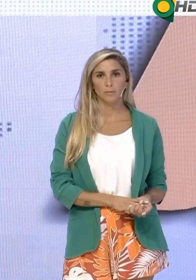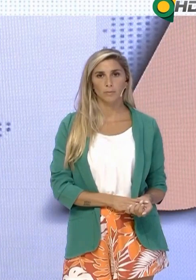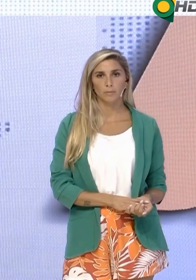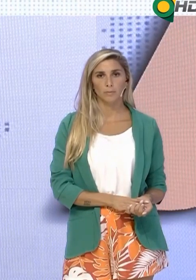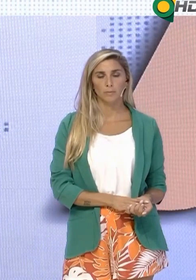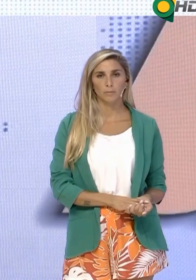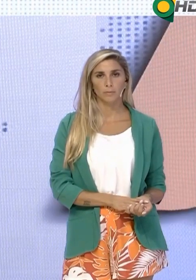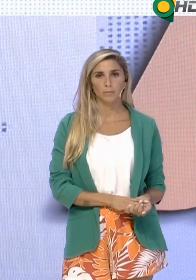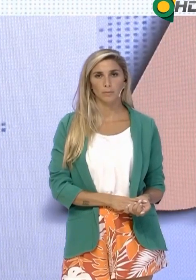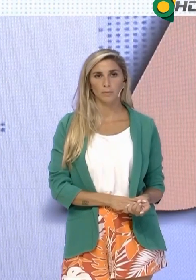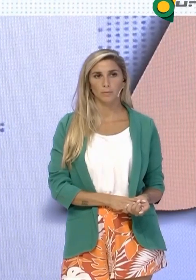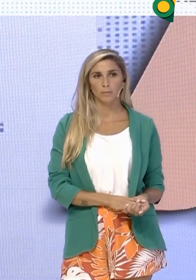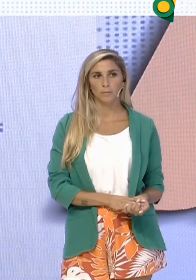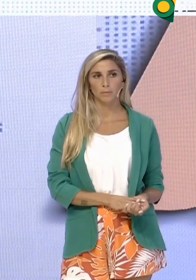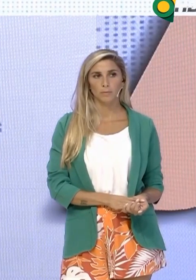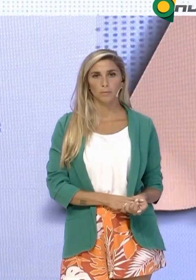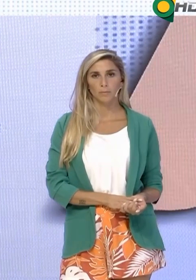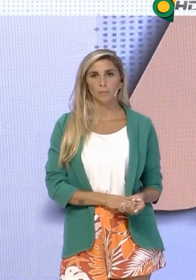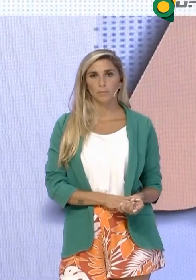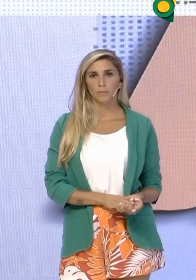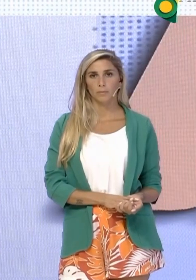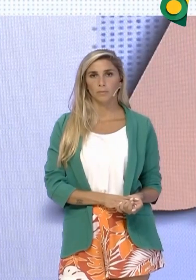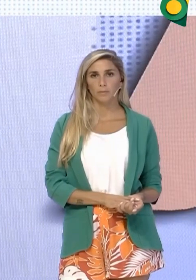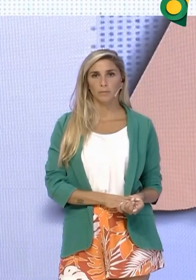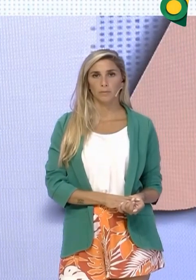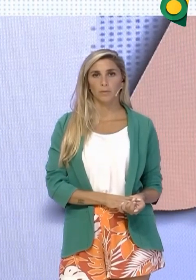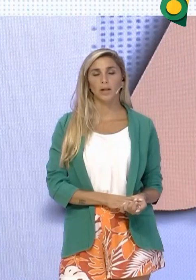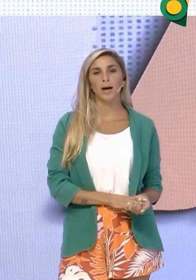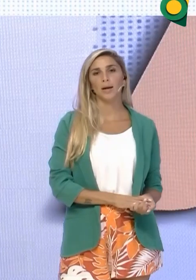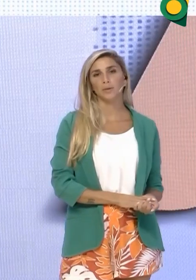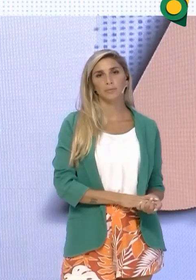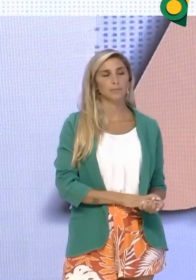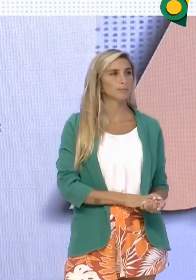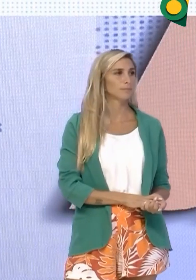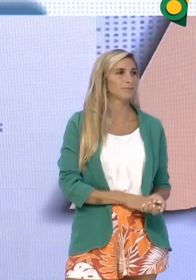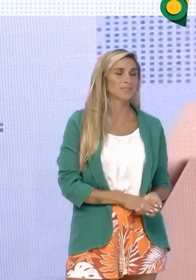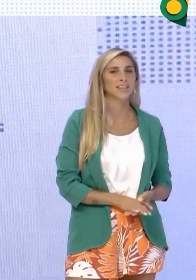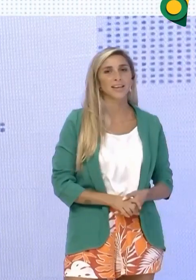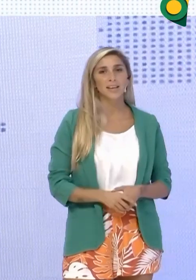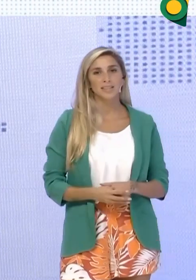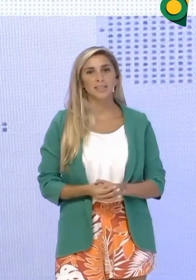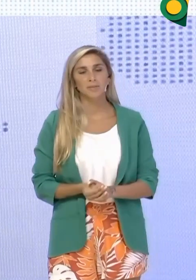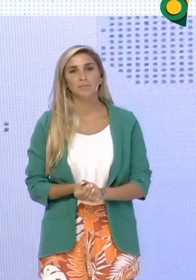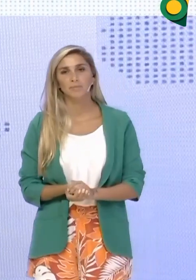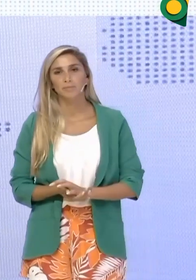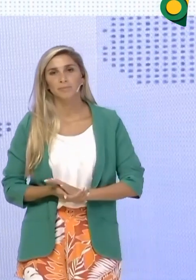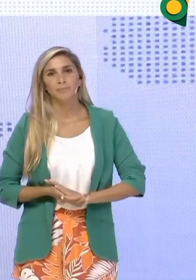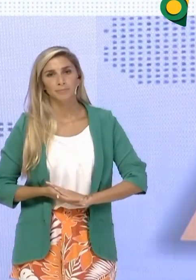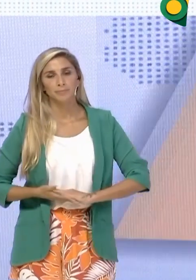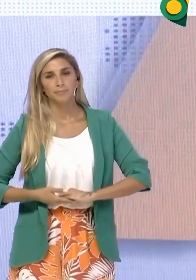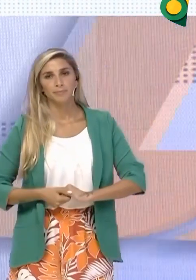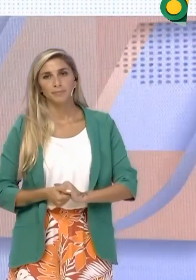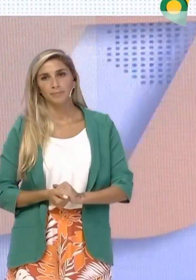ganó un premio en el programa de Susana Jiménez y ni siquiera Susana Jiménez estaba al aire. Claro, sí. Sí. Entonces,